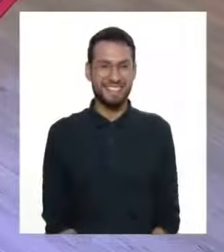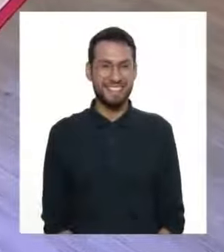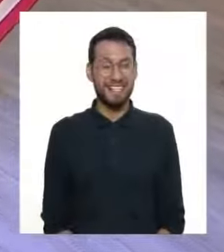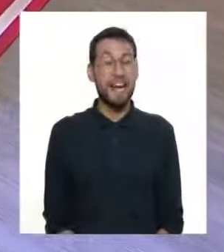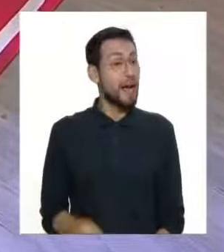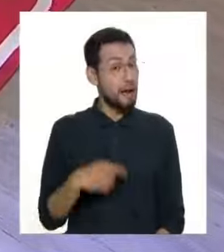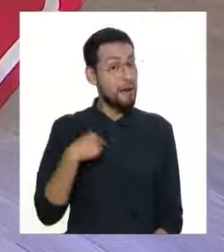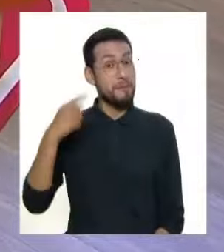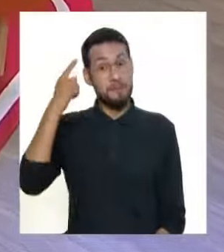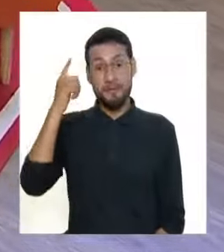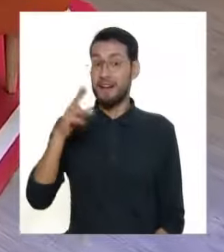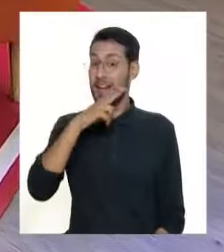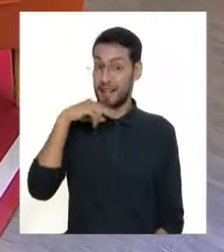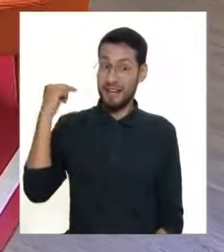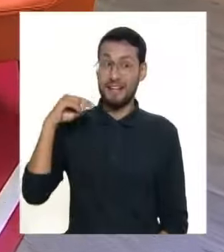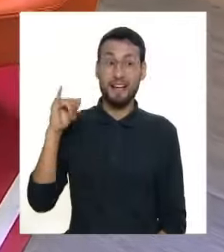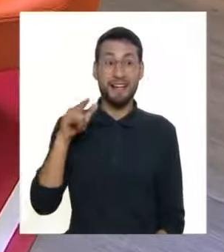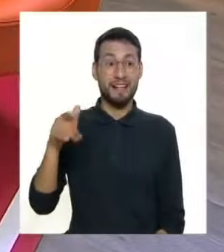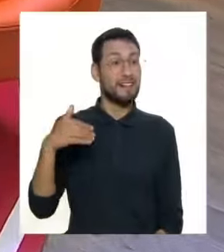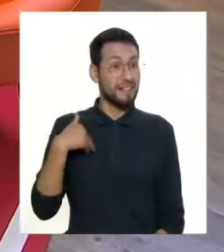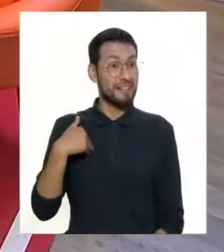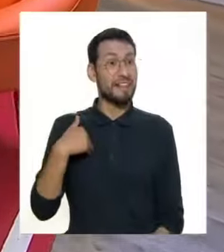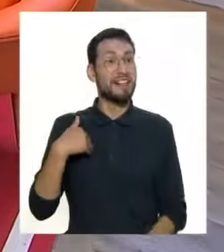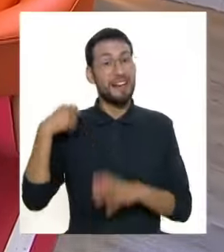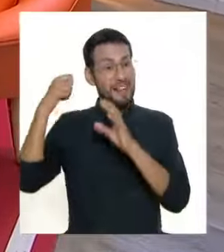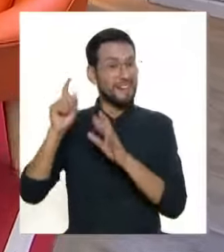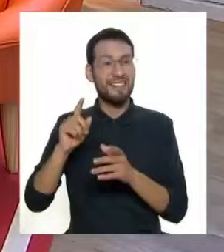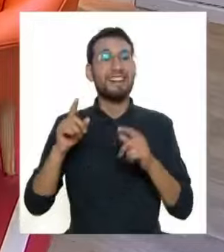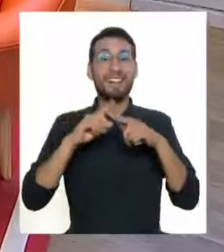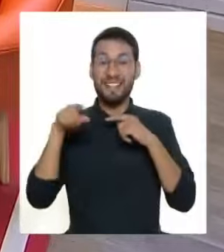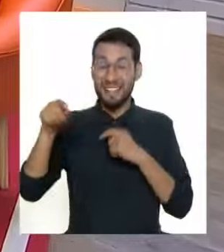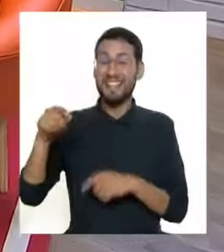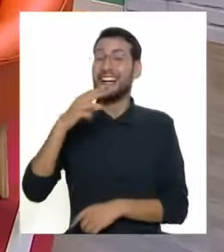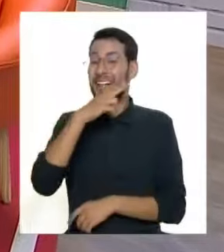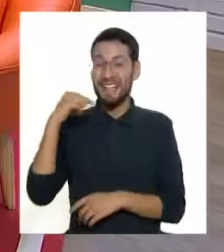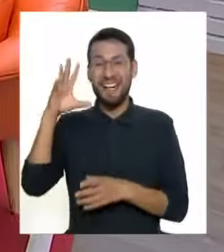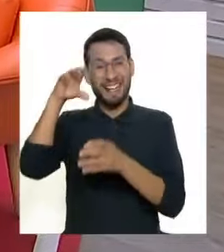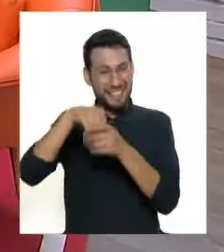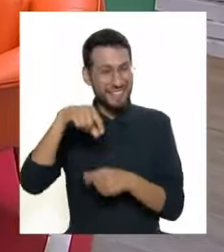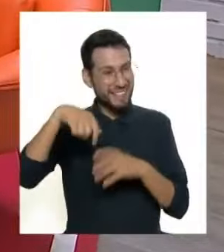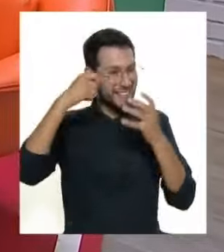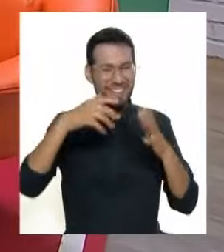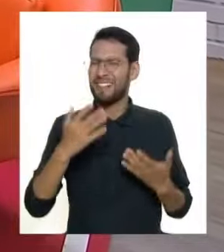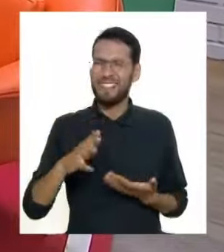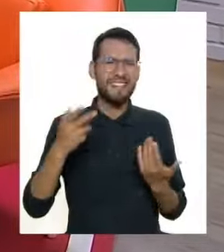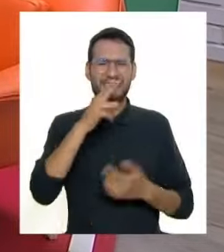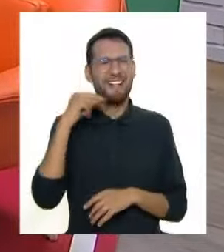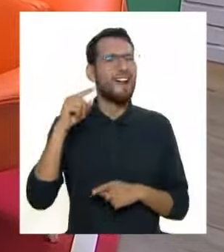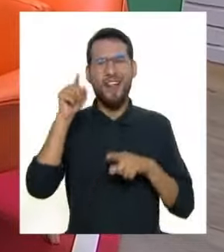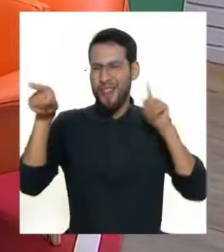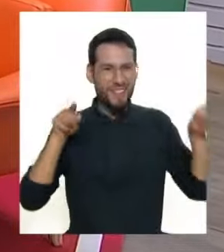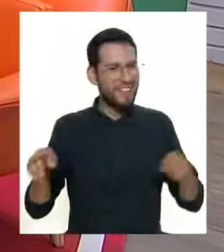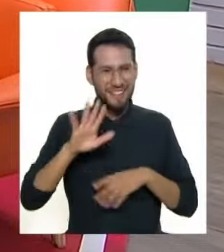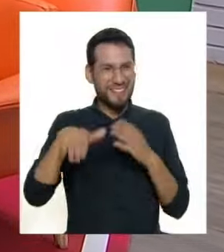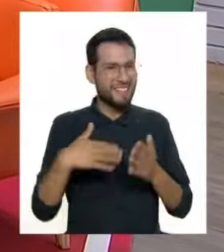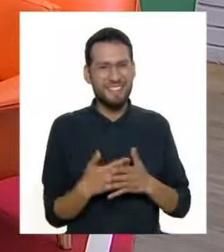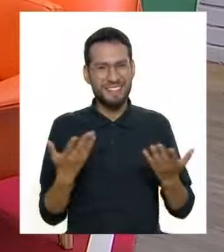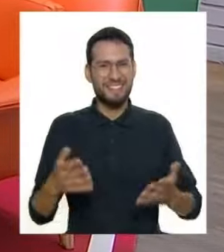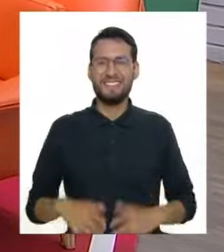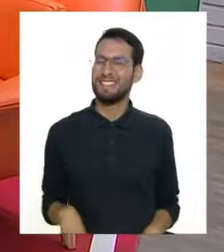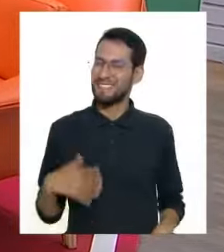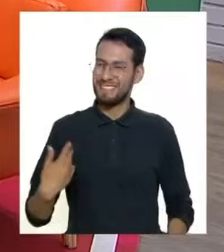Oye, yo pensé que la Nicolasa primero había hecho la nota, pero hasta en la nota está metida la Nicolasa. En todos lados está Nicolasa. En